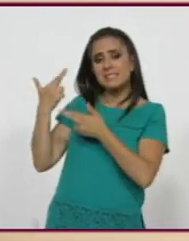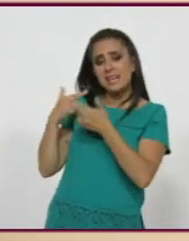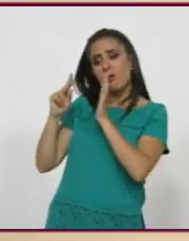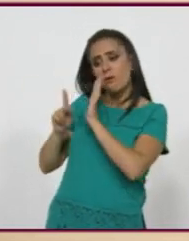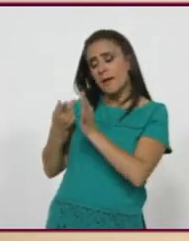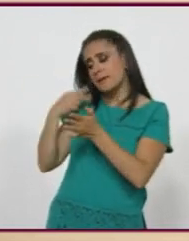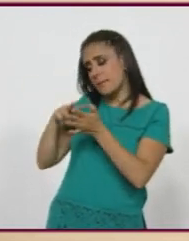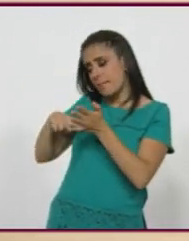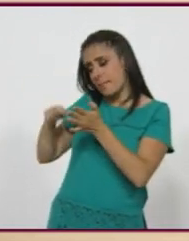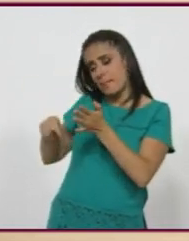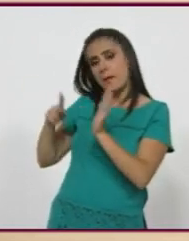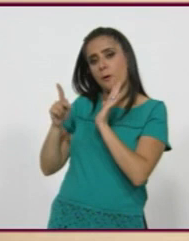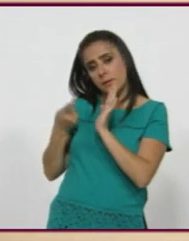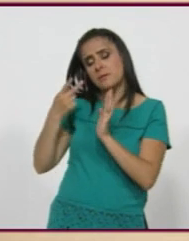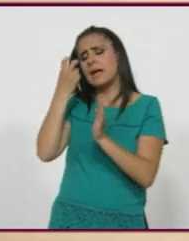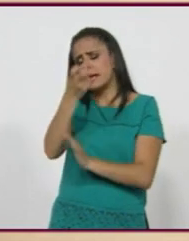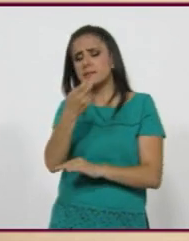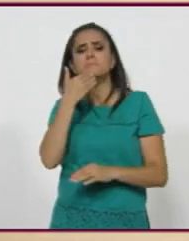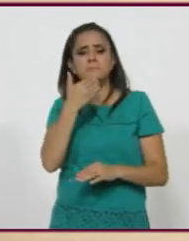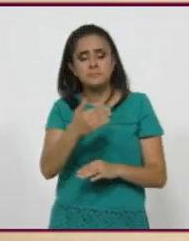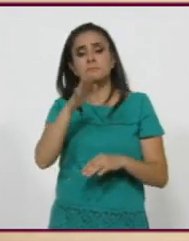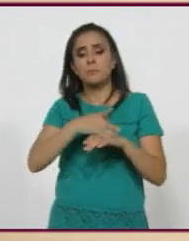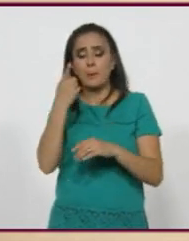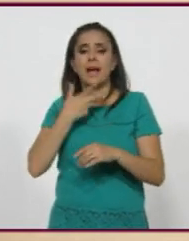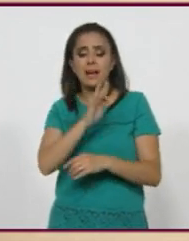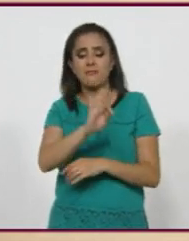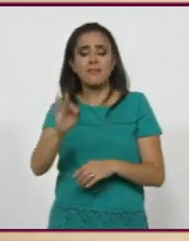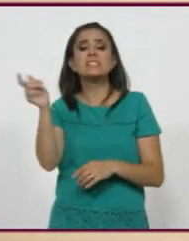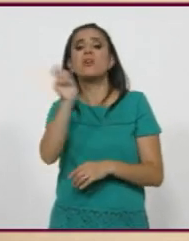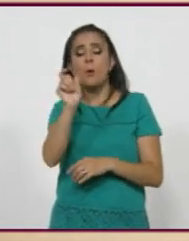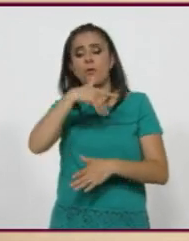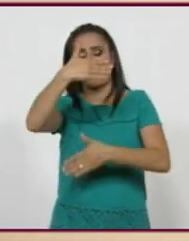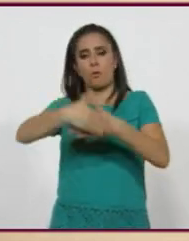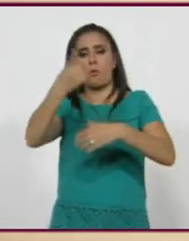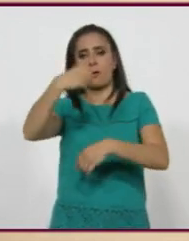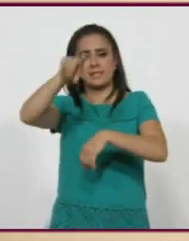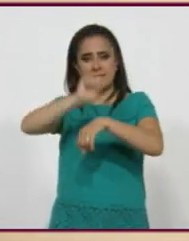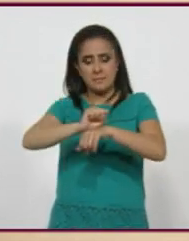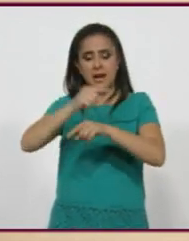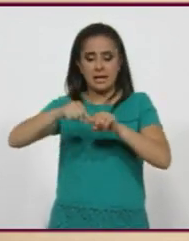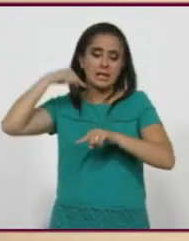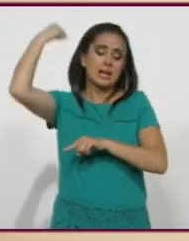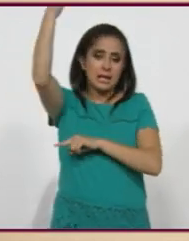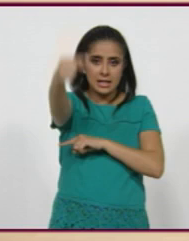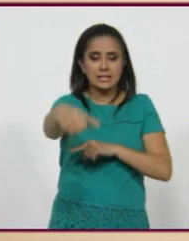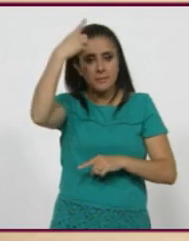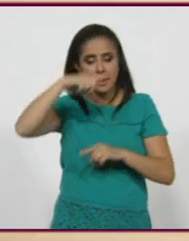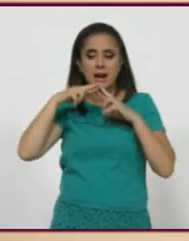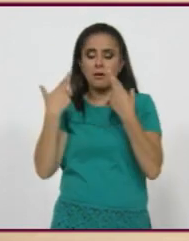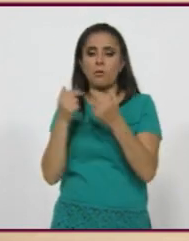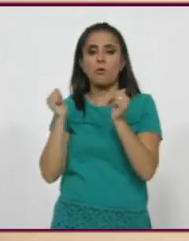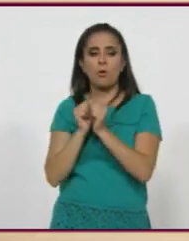verlo de nuevo. Bueno, nos funciona porque estamos afinando la fecha de la próxima semana, de esta a la otra, para tener la reunión con Silvia